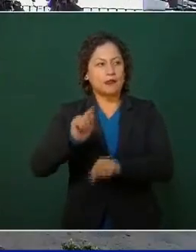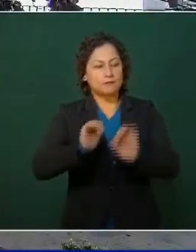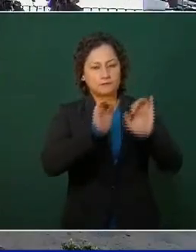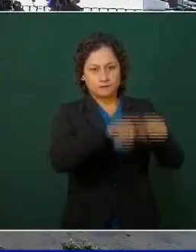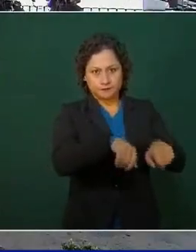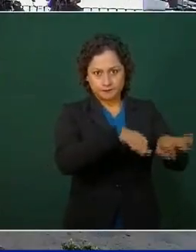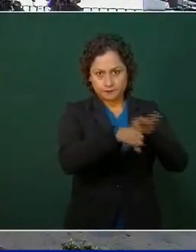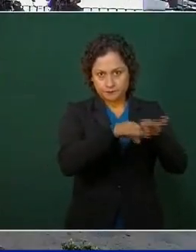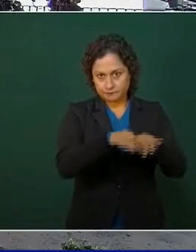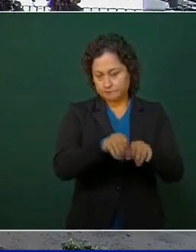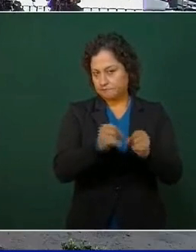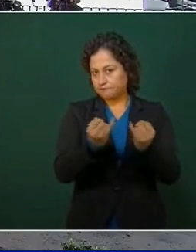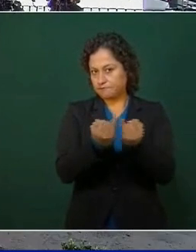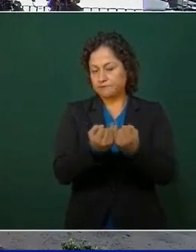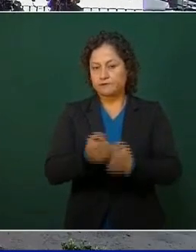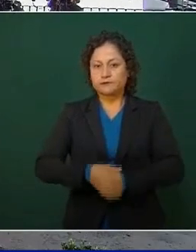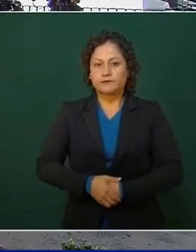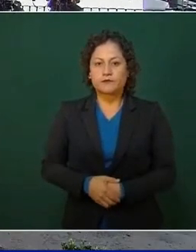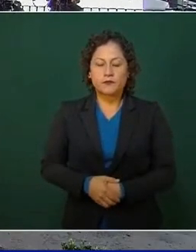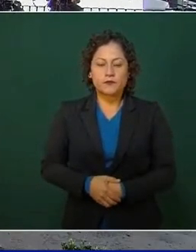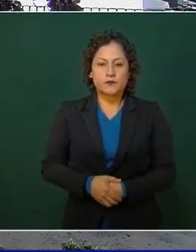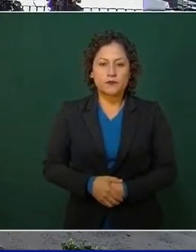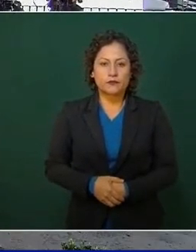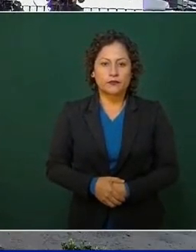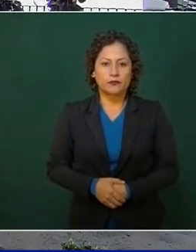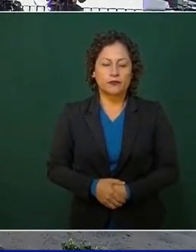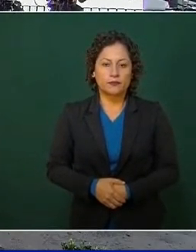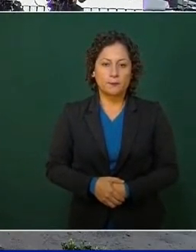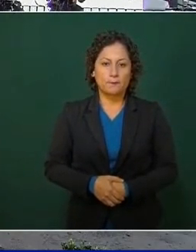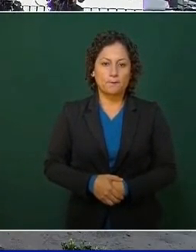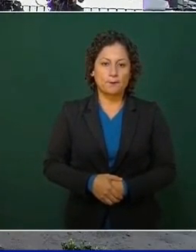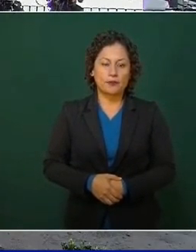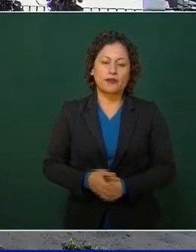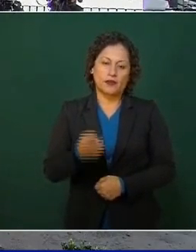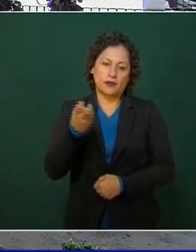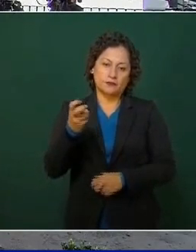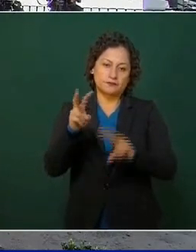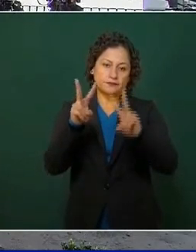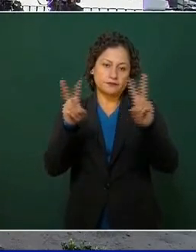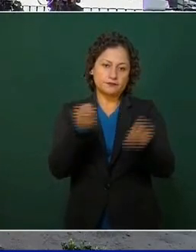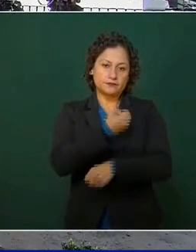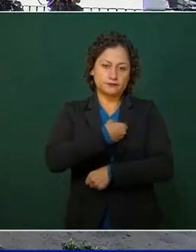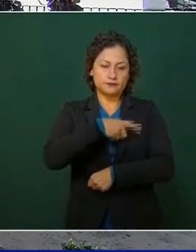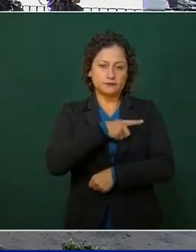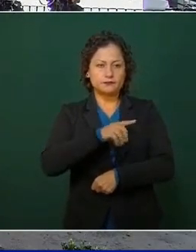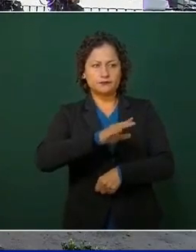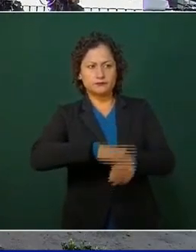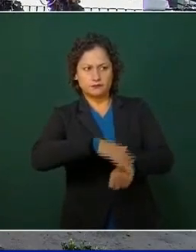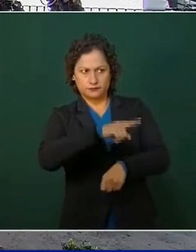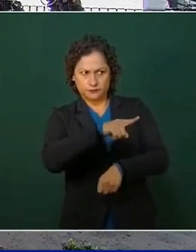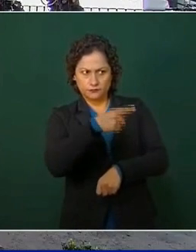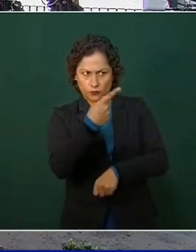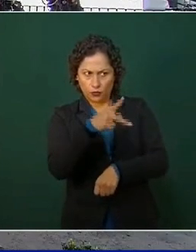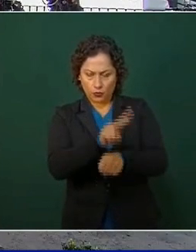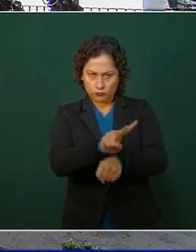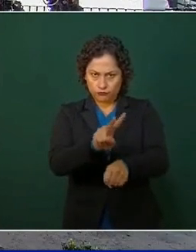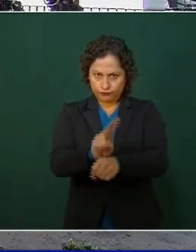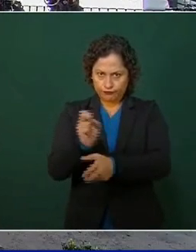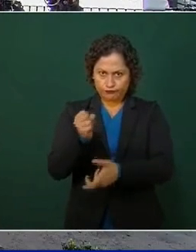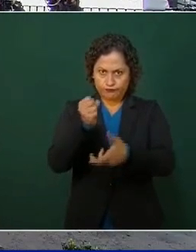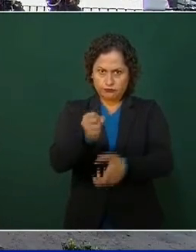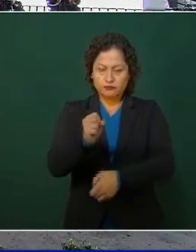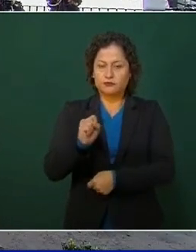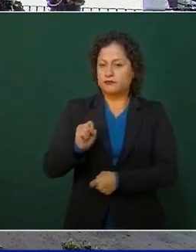Pues eso es en lo de que vamos a hacer para la salud. Sí se vigilarán los recursos. Desde luego,